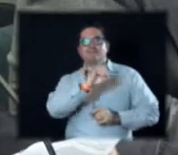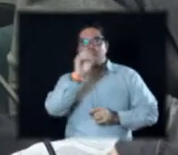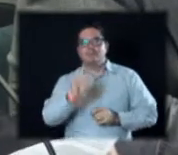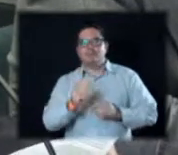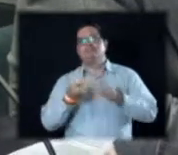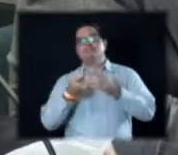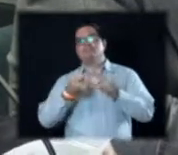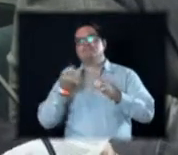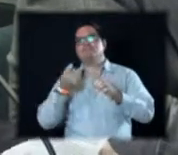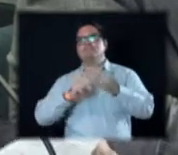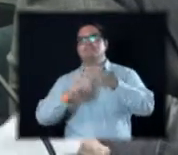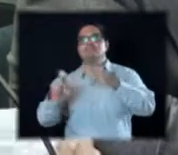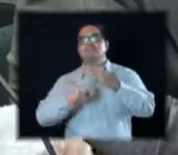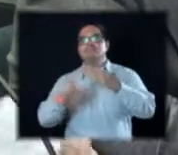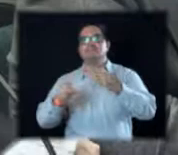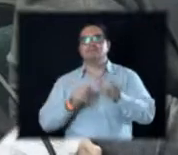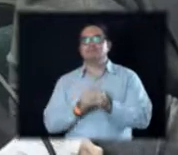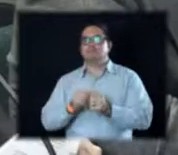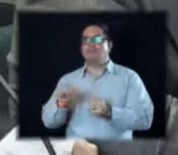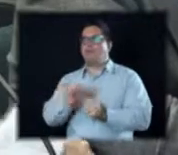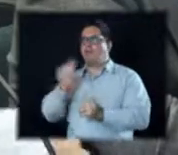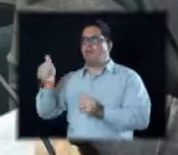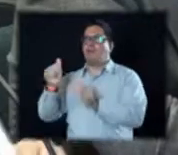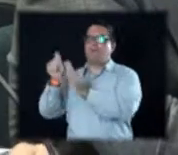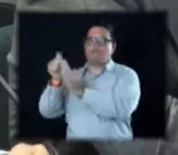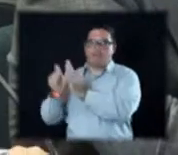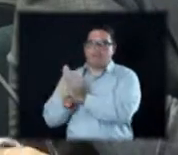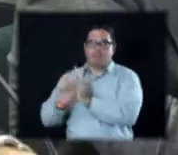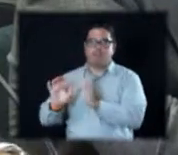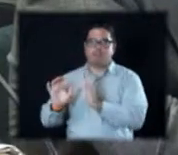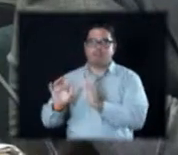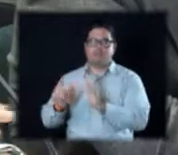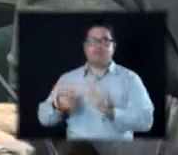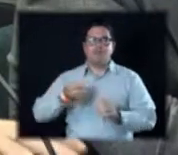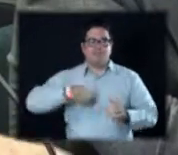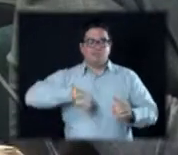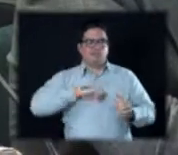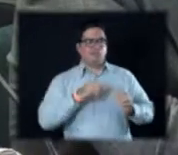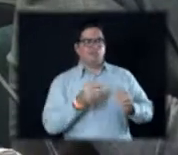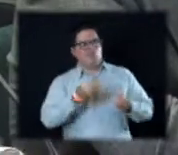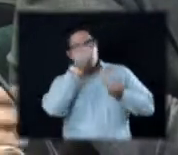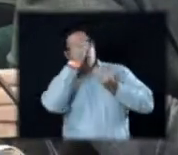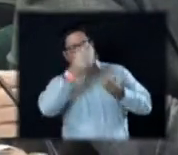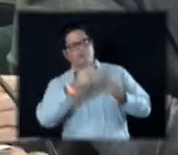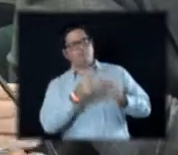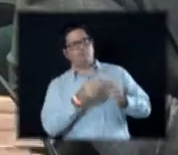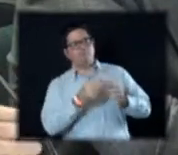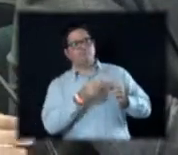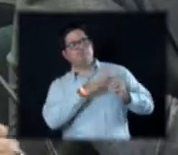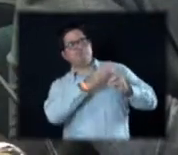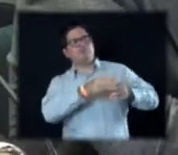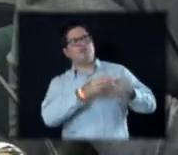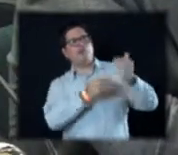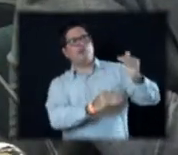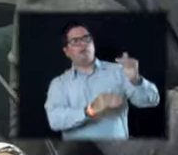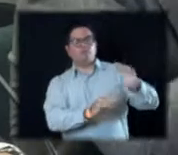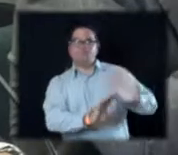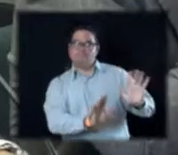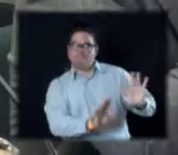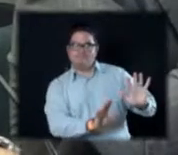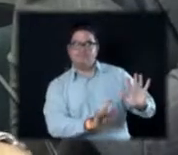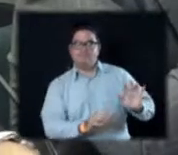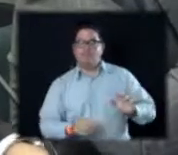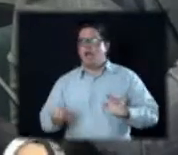50% de ganancia de impuestos a los cuartos. No lo hemos puesto como restringido. Estamos dando una lista.